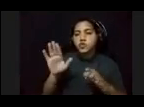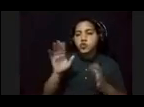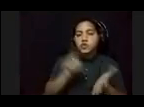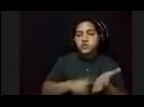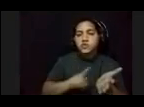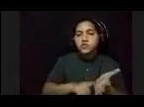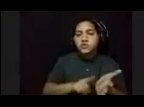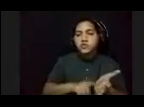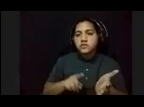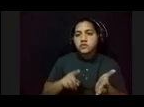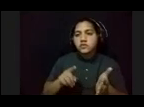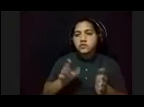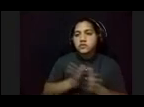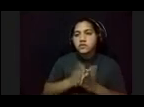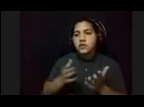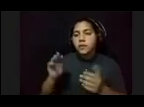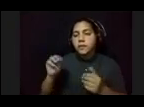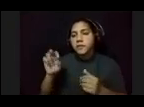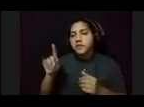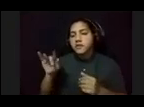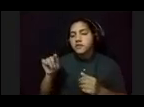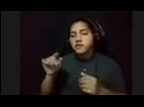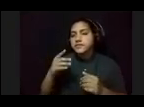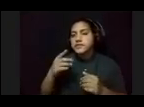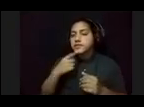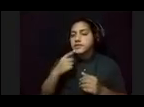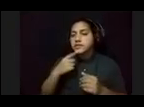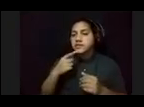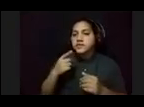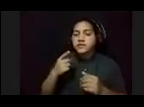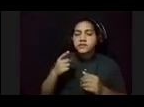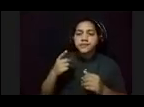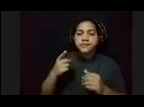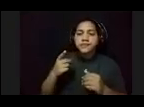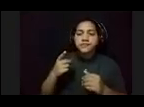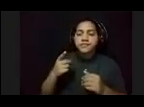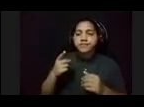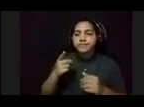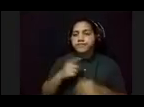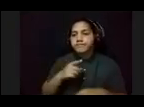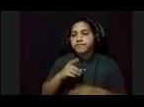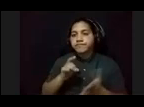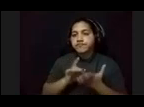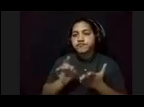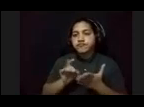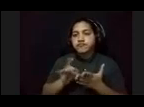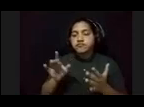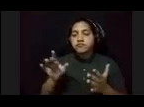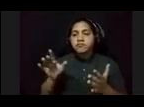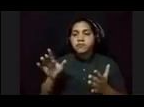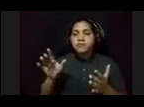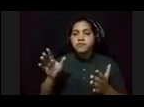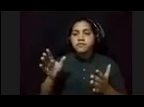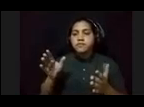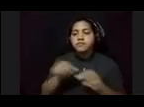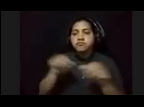su libro Meretrices, ella comenta que las meretrices pues, fueron atendidas originalmente en una sala